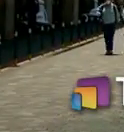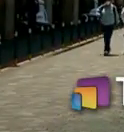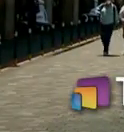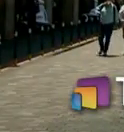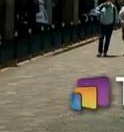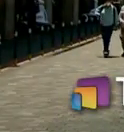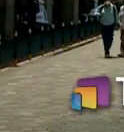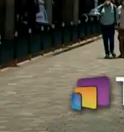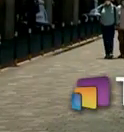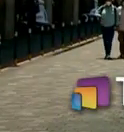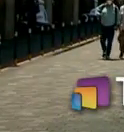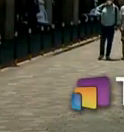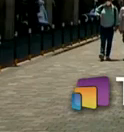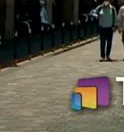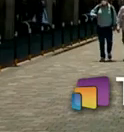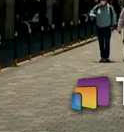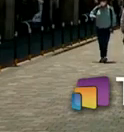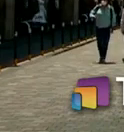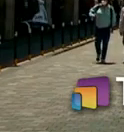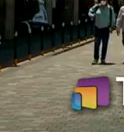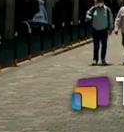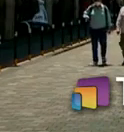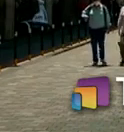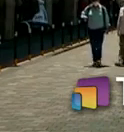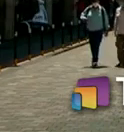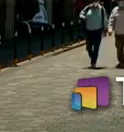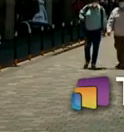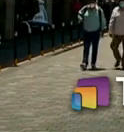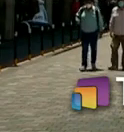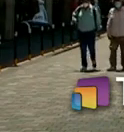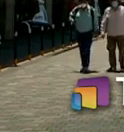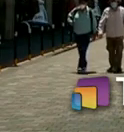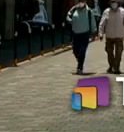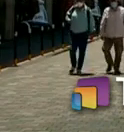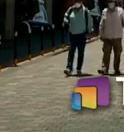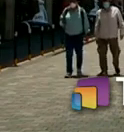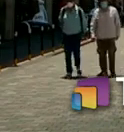Independencia, conocida como la Plaza Mayor de la capital.